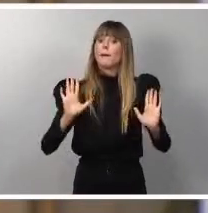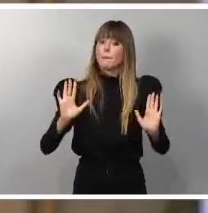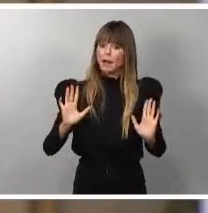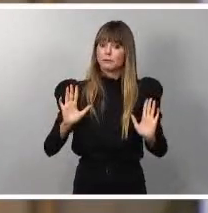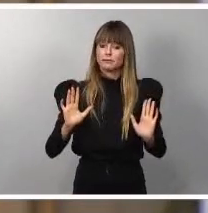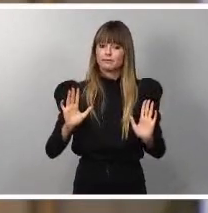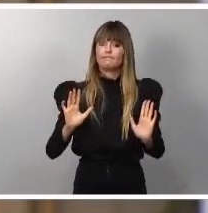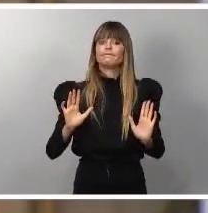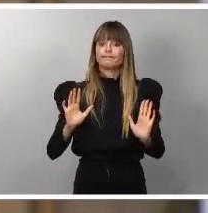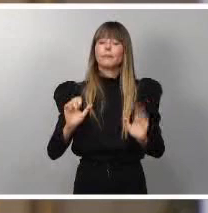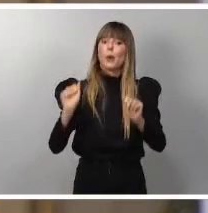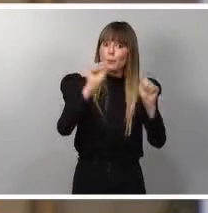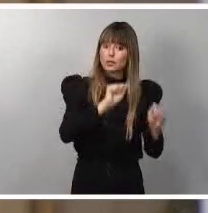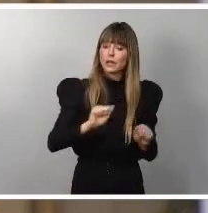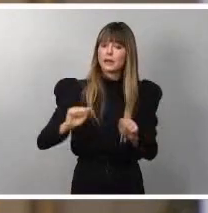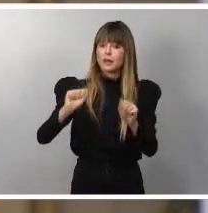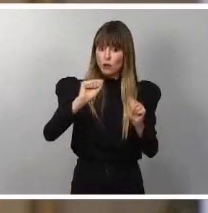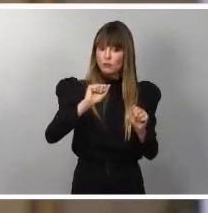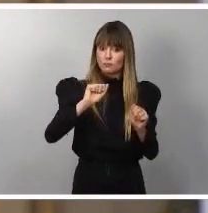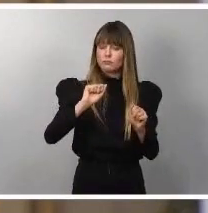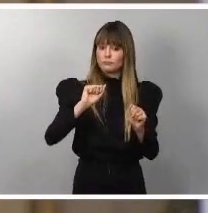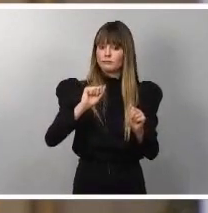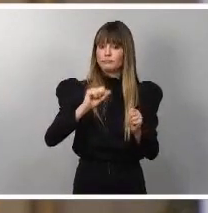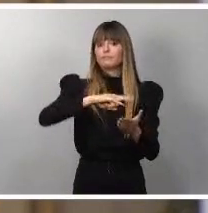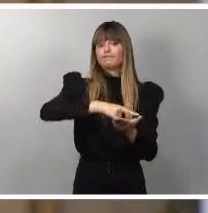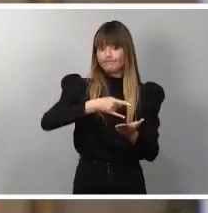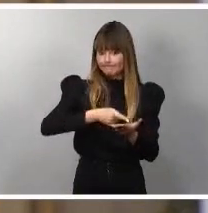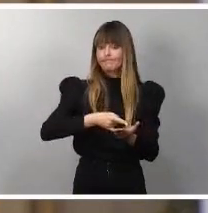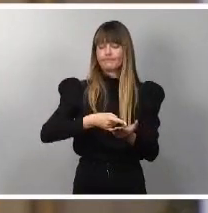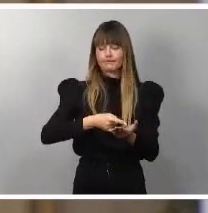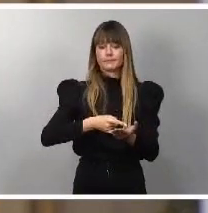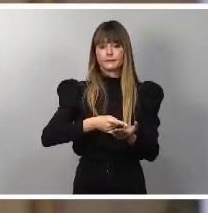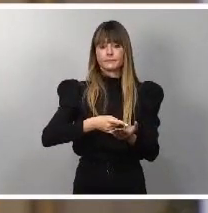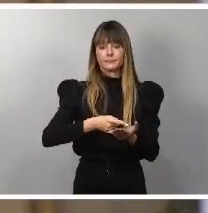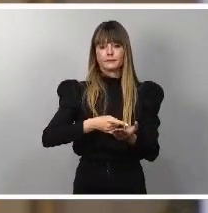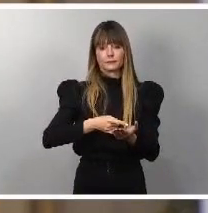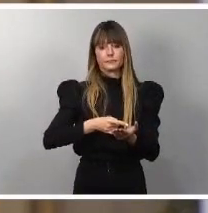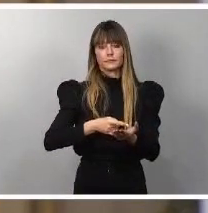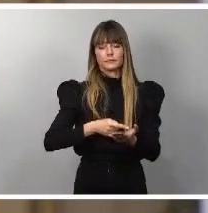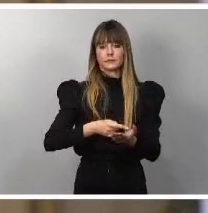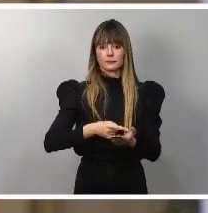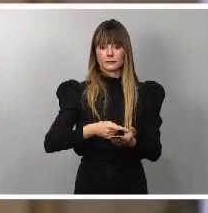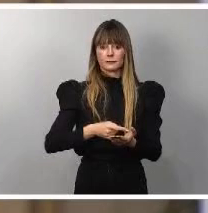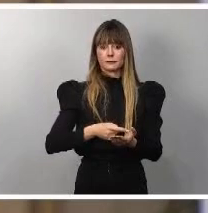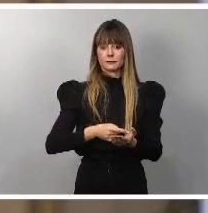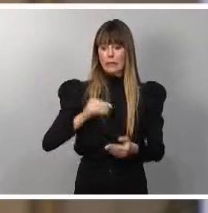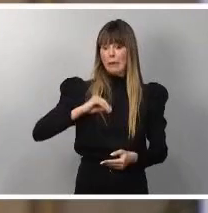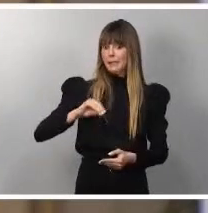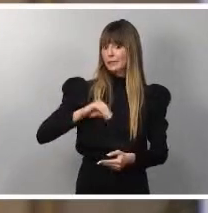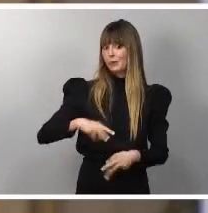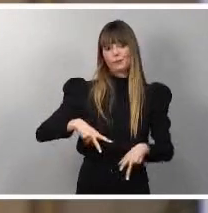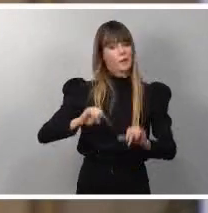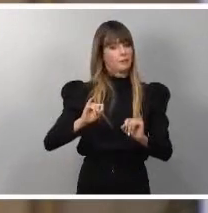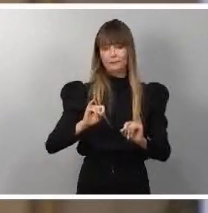el paraguas, el marco sobre el que tienen que operar una y otra operación no son los mismos, y eso es lo que hemos hecho